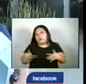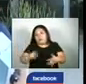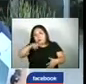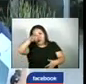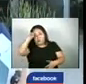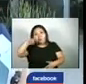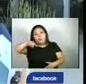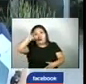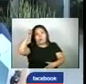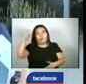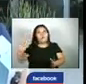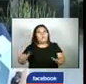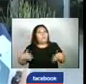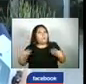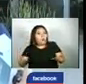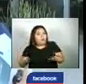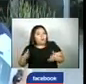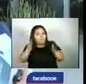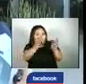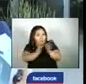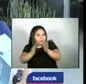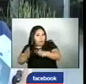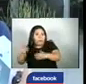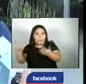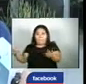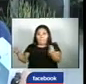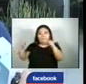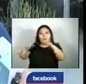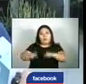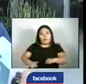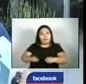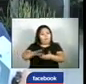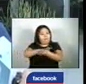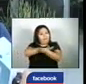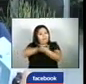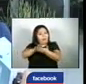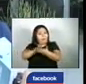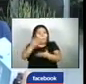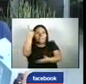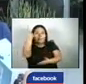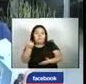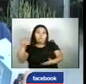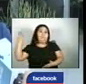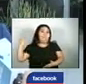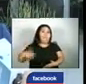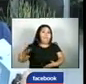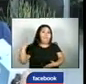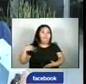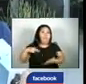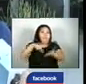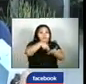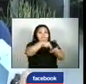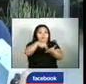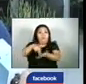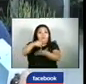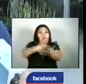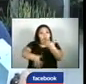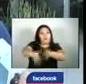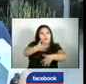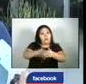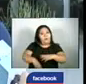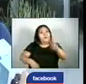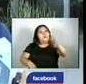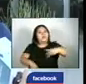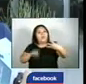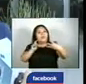trabajando con, por supuesto, los organizadores para traer a la crema innata de los surfistas del mundo. Y el tercero lo vamos a